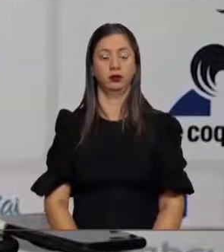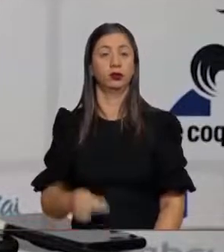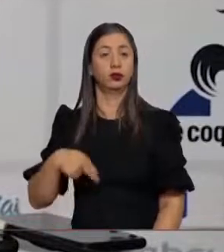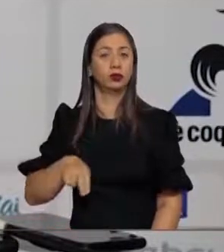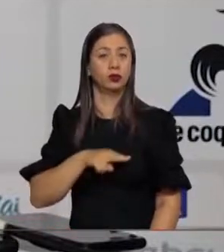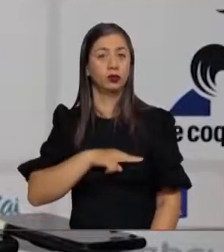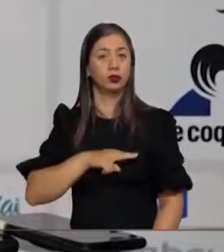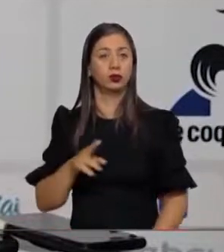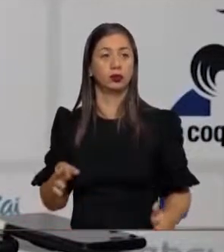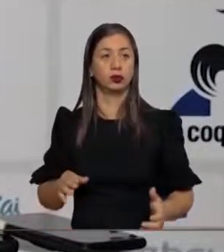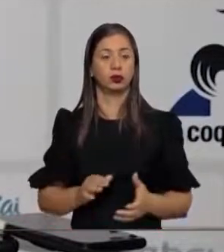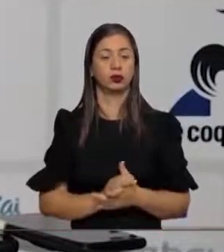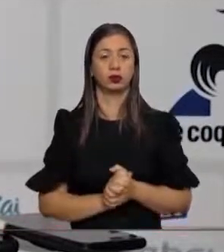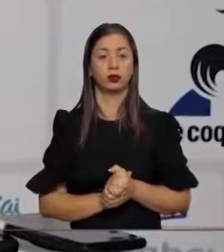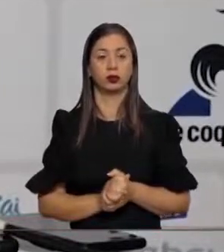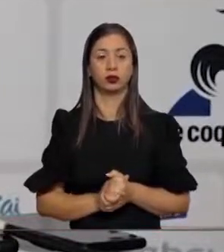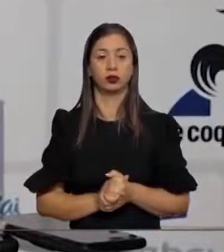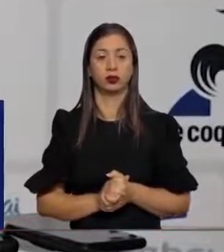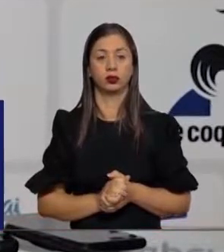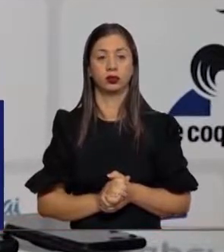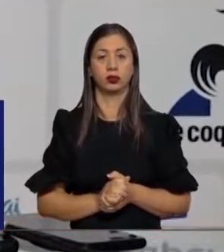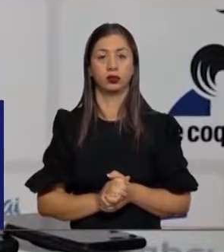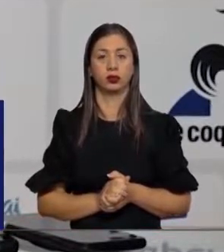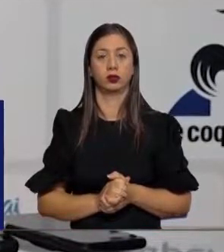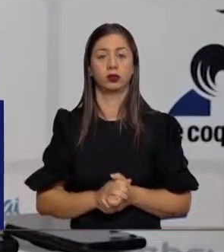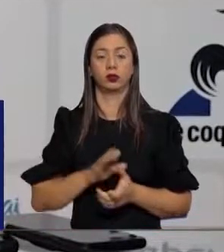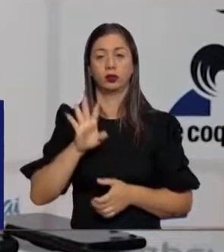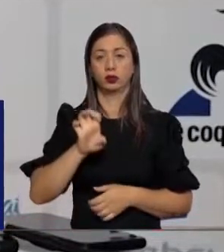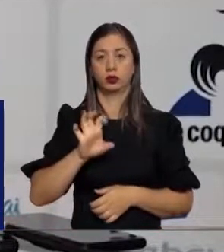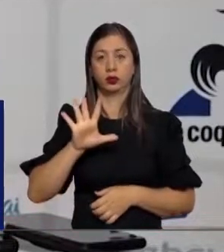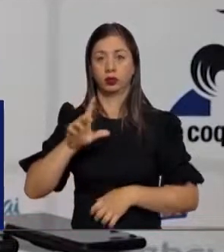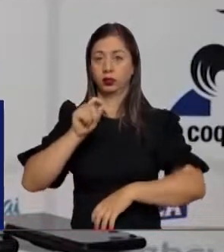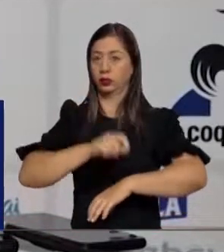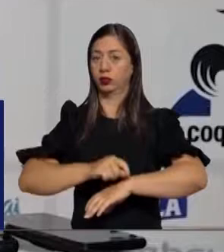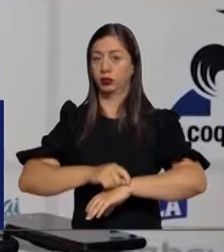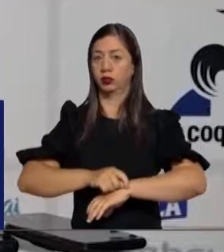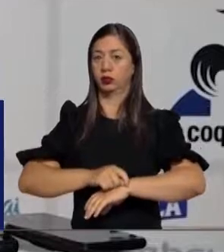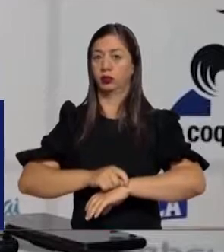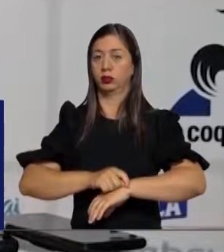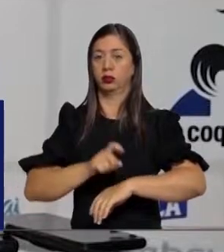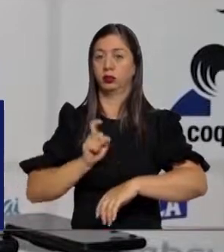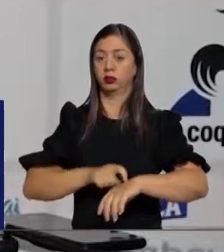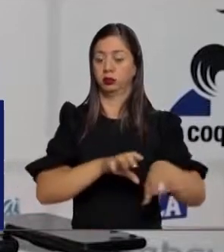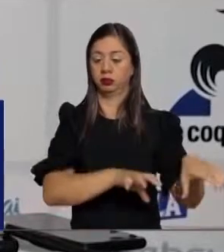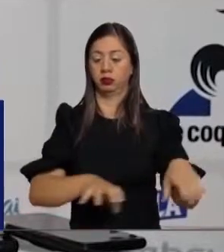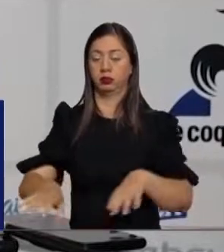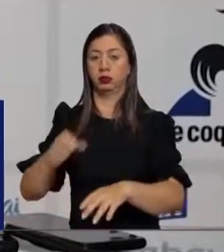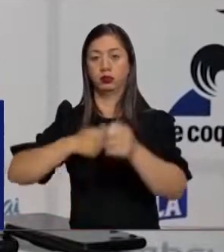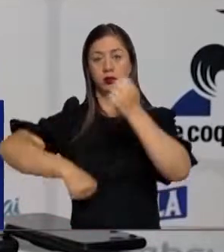Nosotros tenemos 95 minutos para ganar el partido.